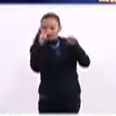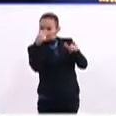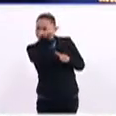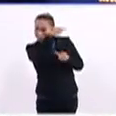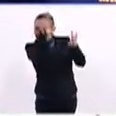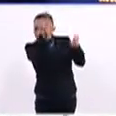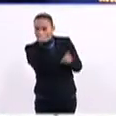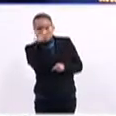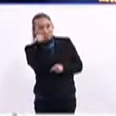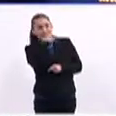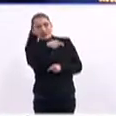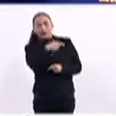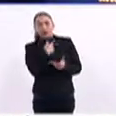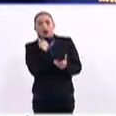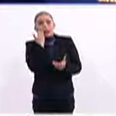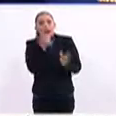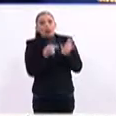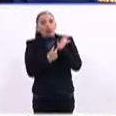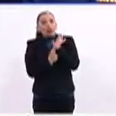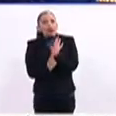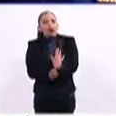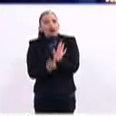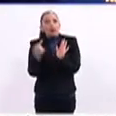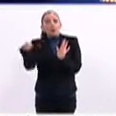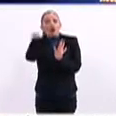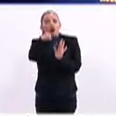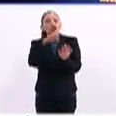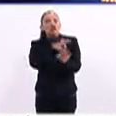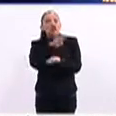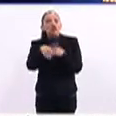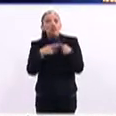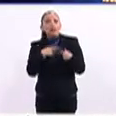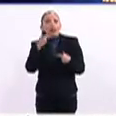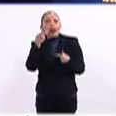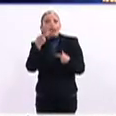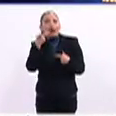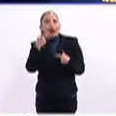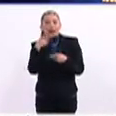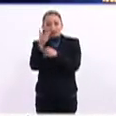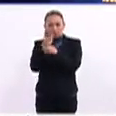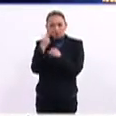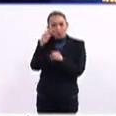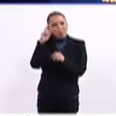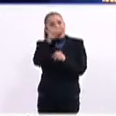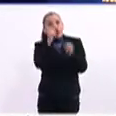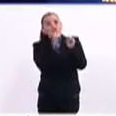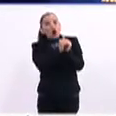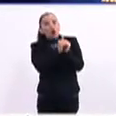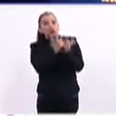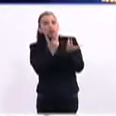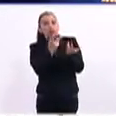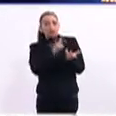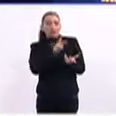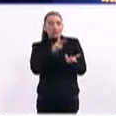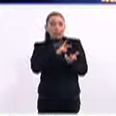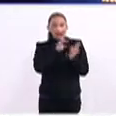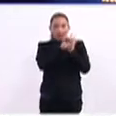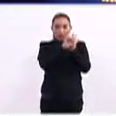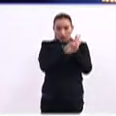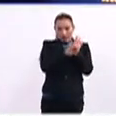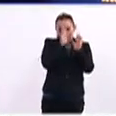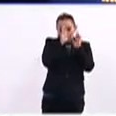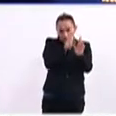un punto importante que hay que dialogar entre todos. Son una invitación al diálogo a través de una postura